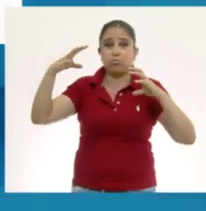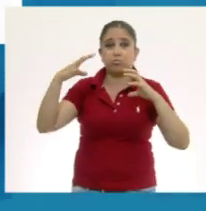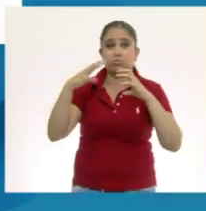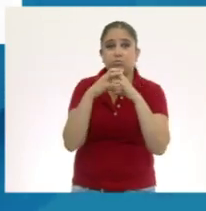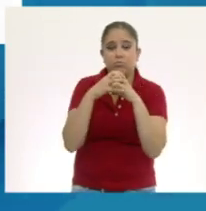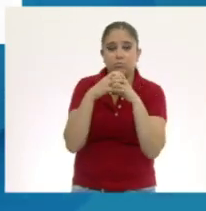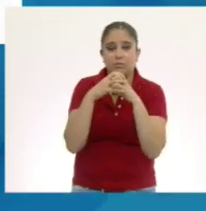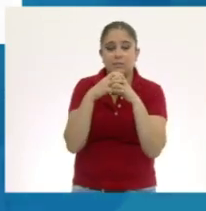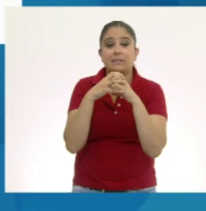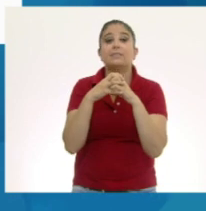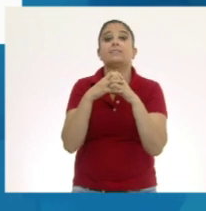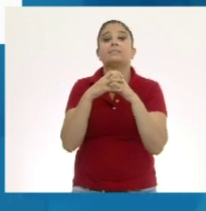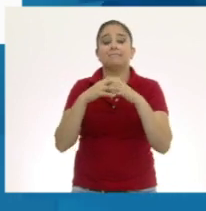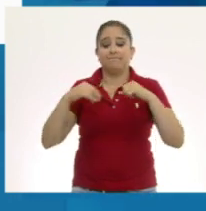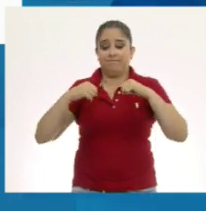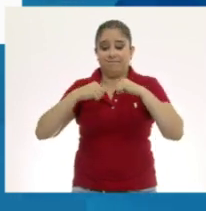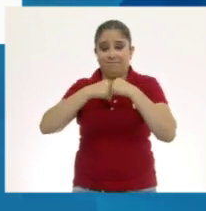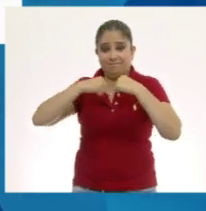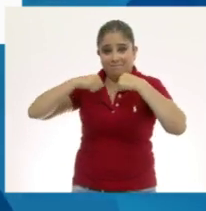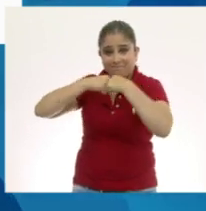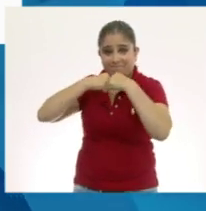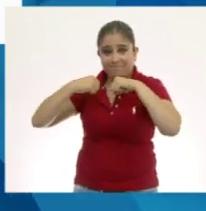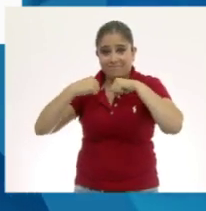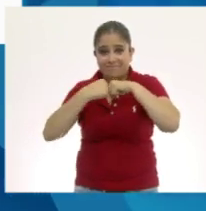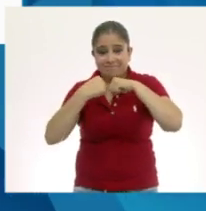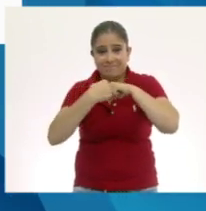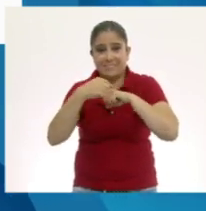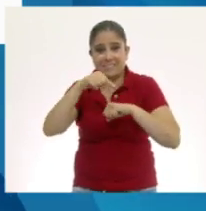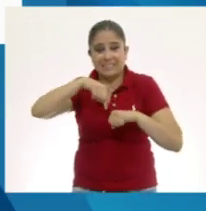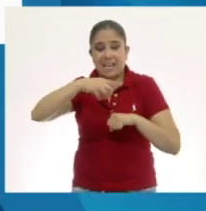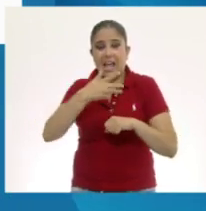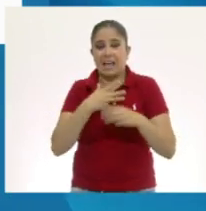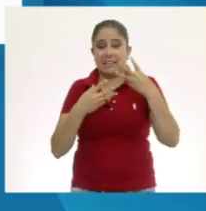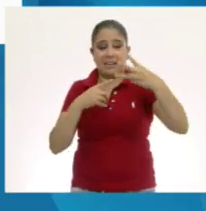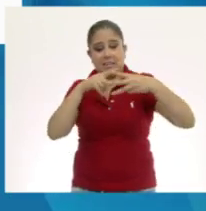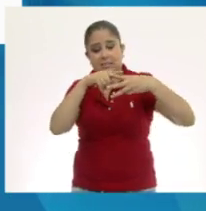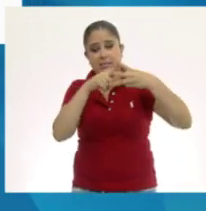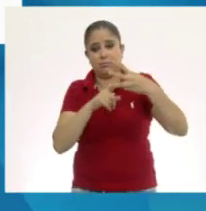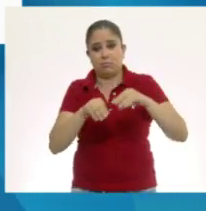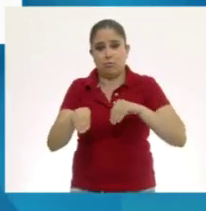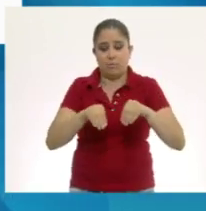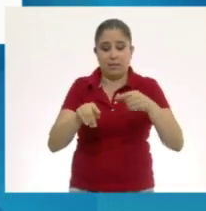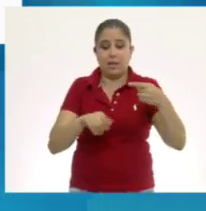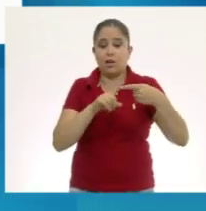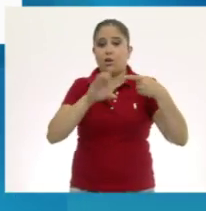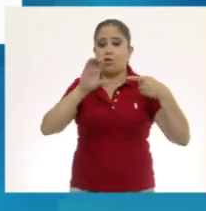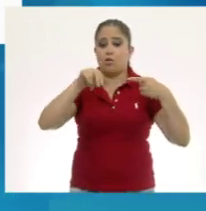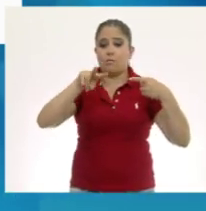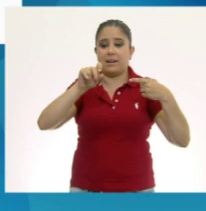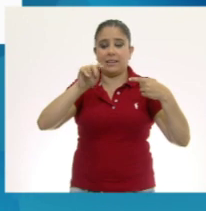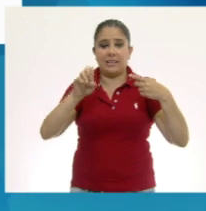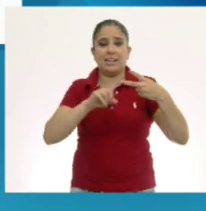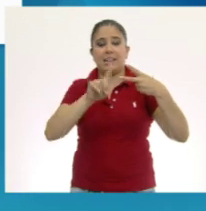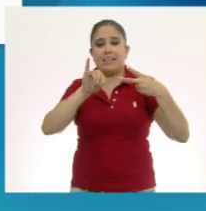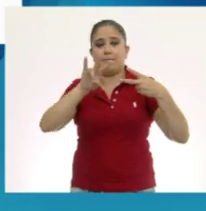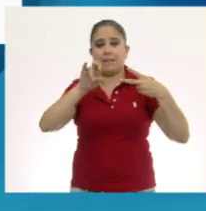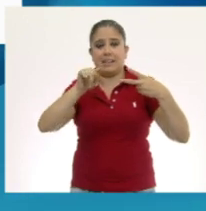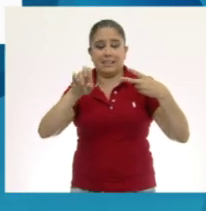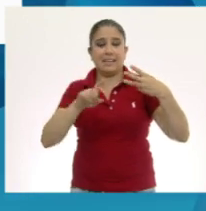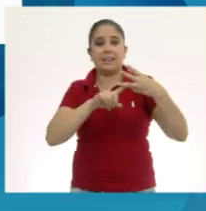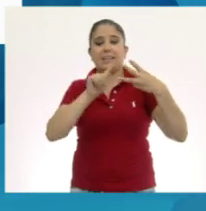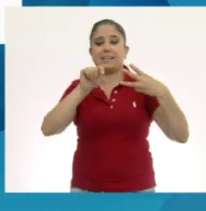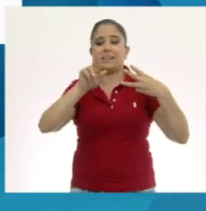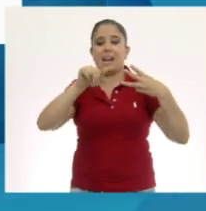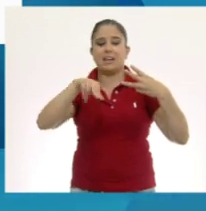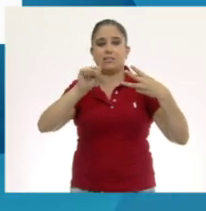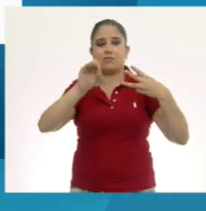En los límites entre las placas tectónicas se presentan tres tipos de movimiento: convergente, divergente y